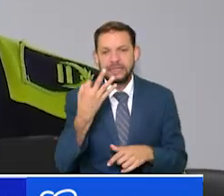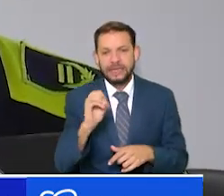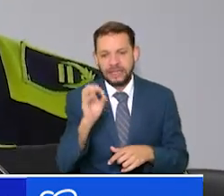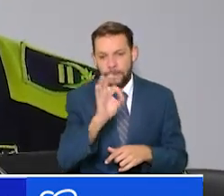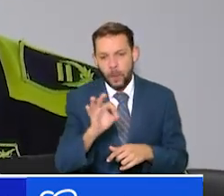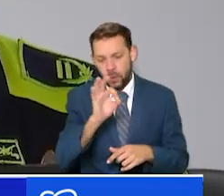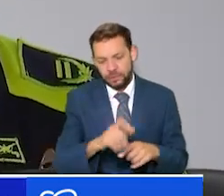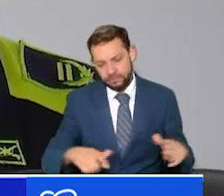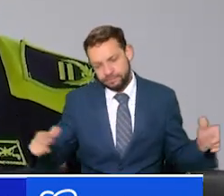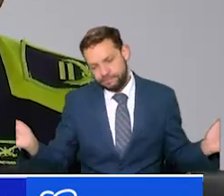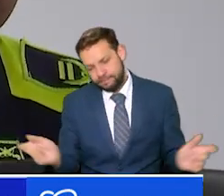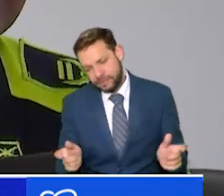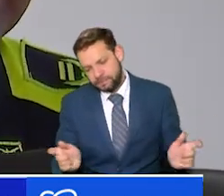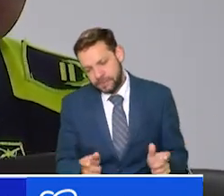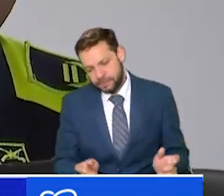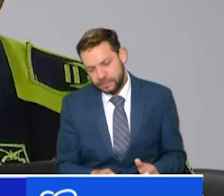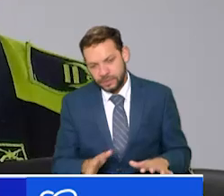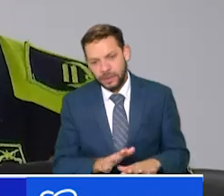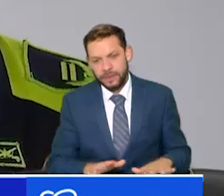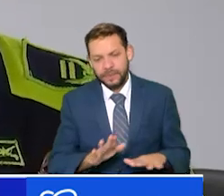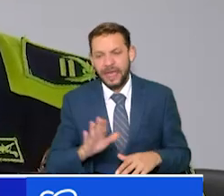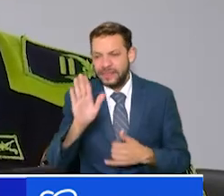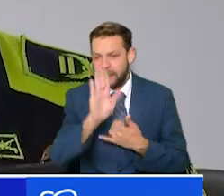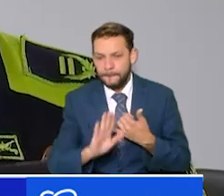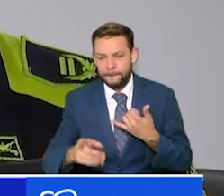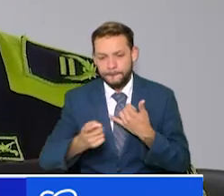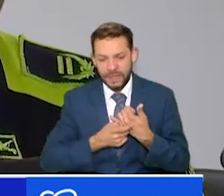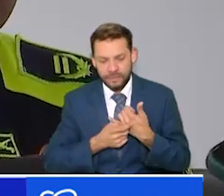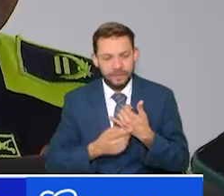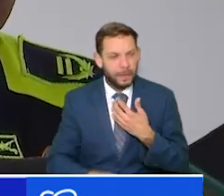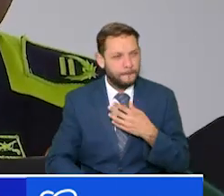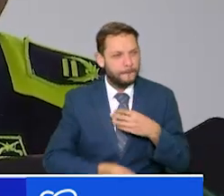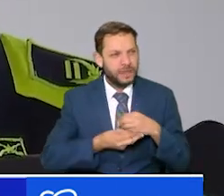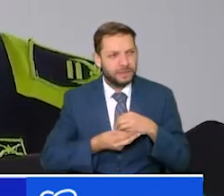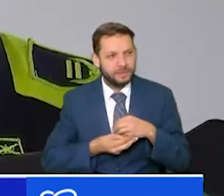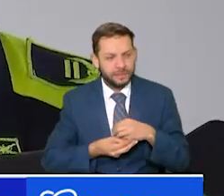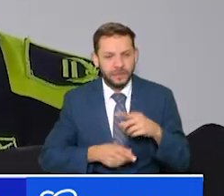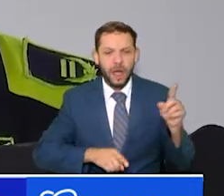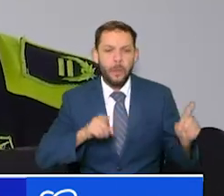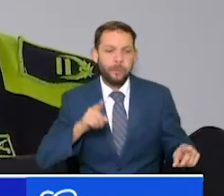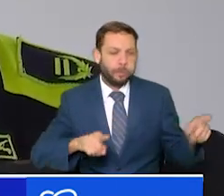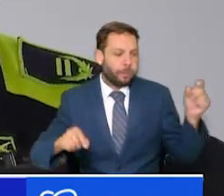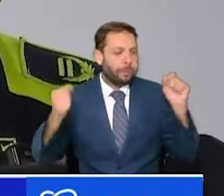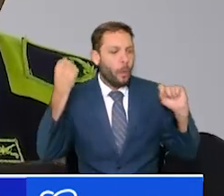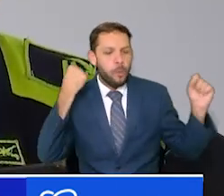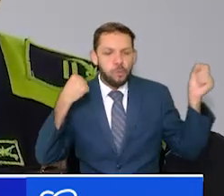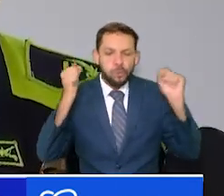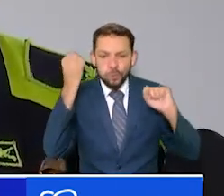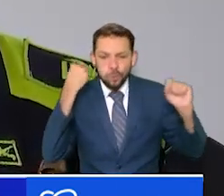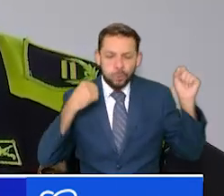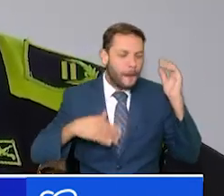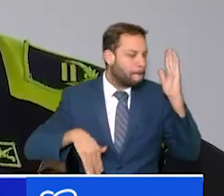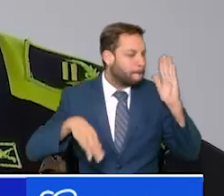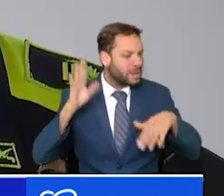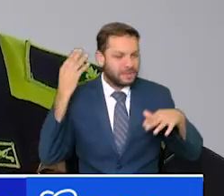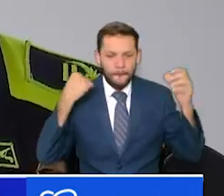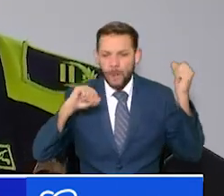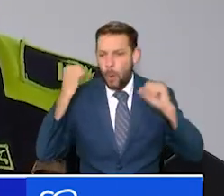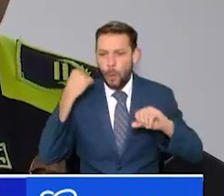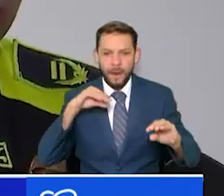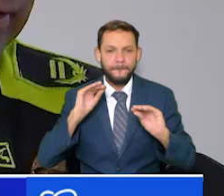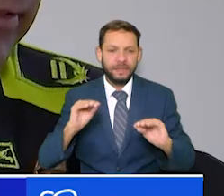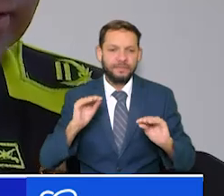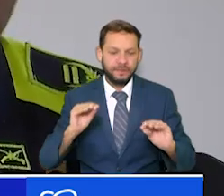reducción de hurto, del hurto en el departamento. Una gran preocupación, y más que una preocupación es un llamado a